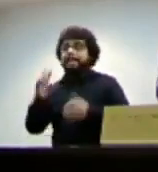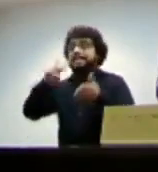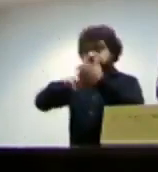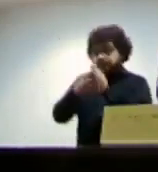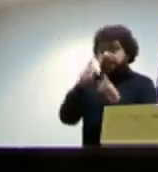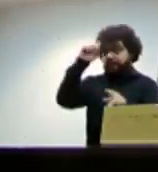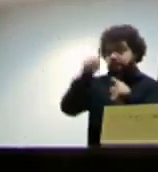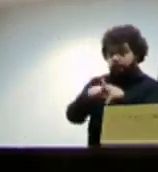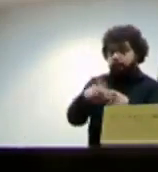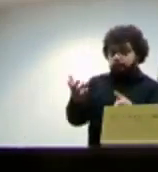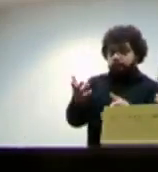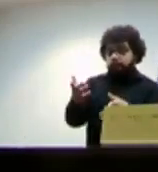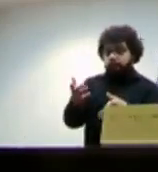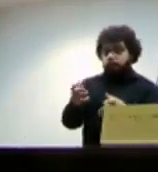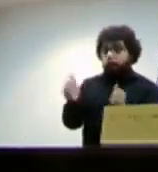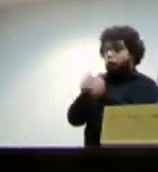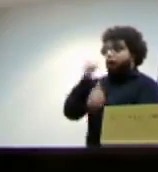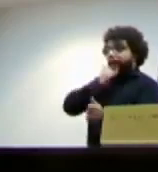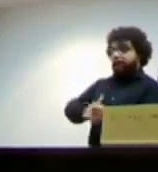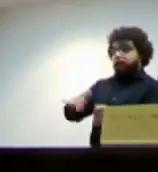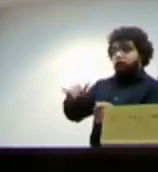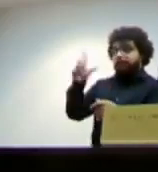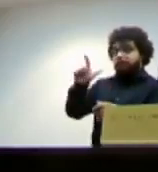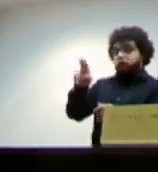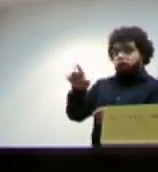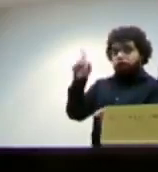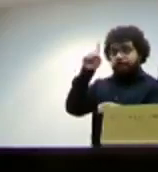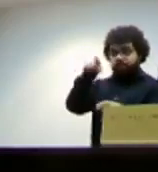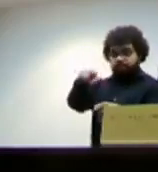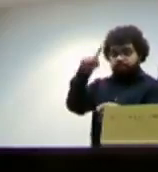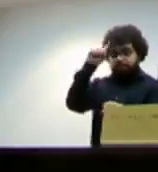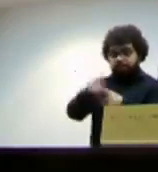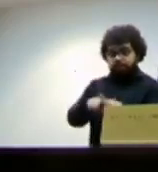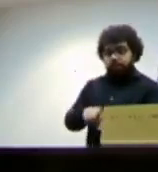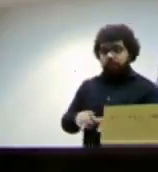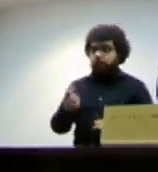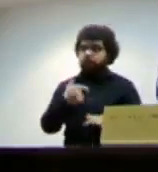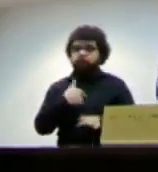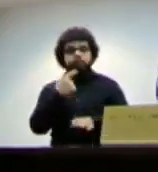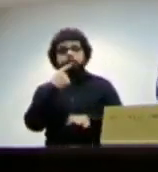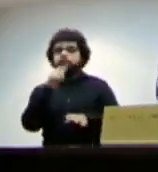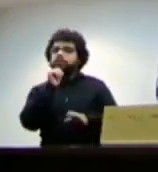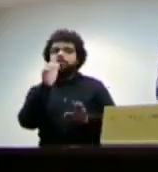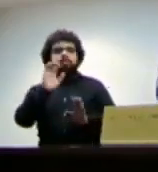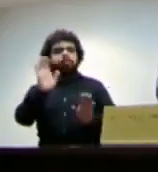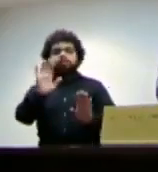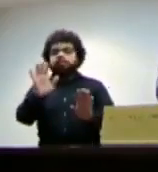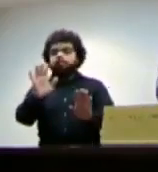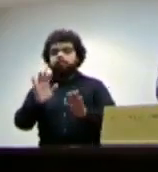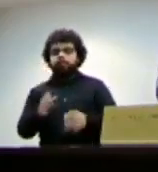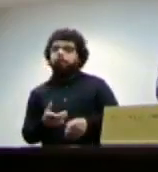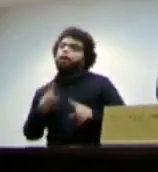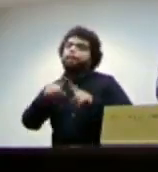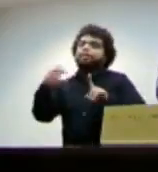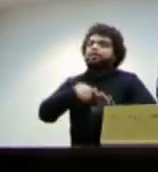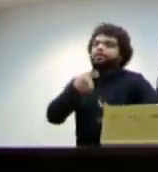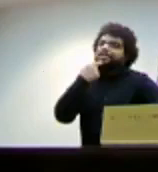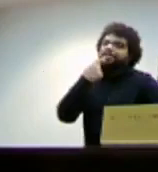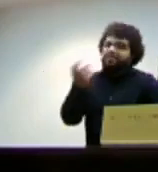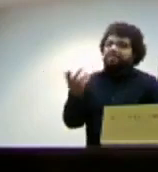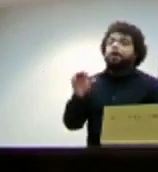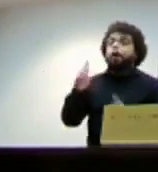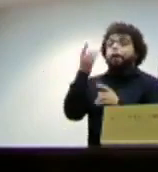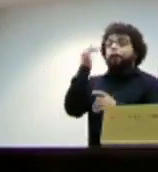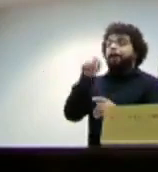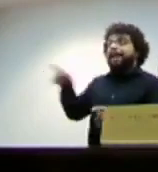que ha pasado. Con el error de Luma, si está de acuerdo. Todo lo que ha pasado. Yo no he dicho que hay un error de Luma, ni estoy diciendo que. Pero yo sí lo digo porque ellos mismos lo dijeron.